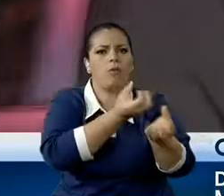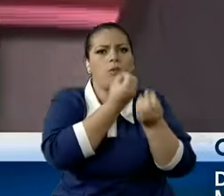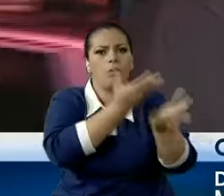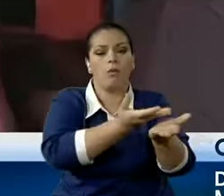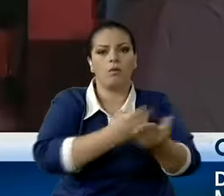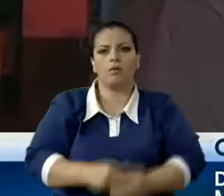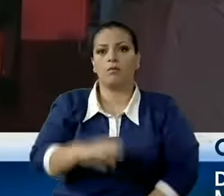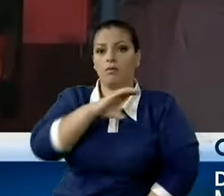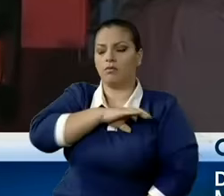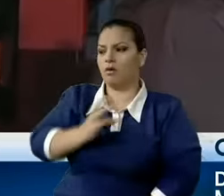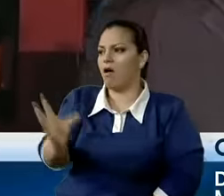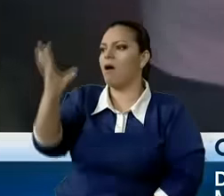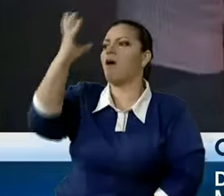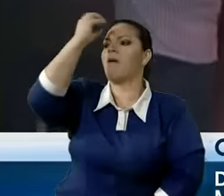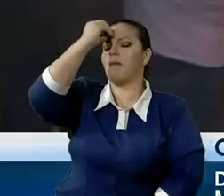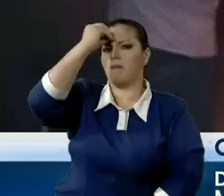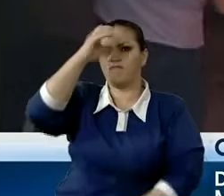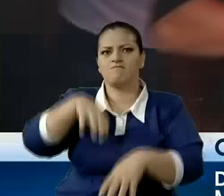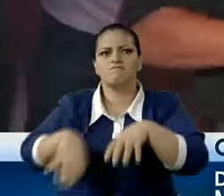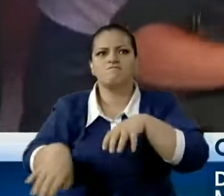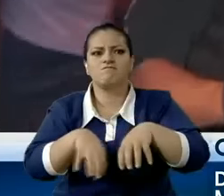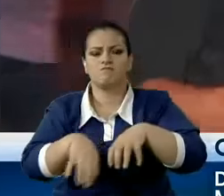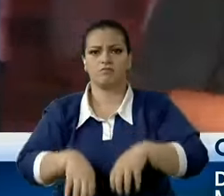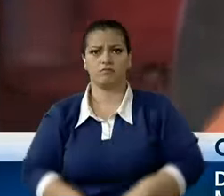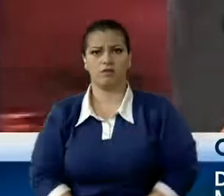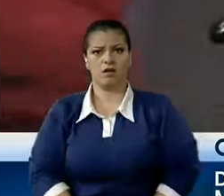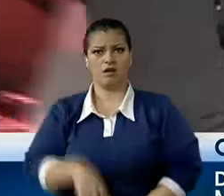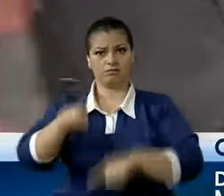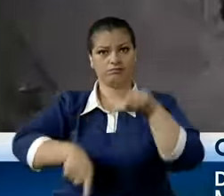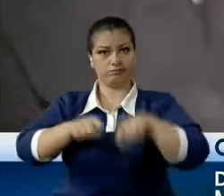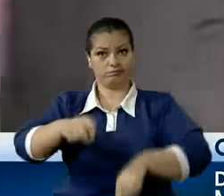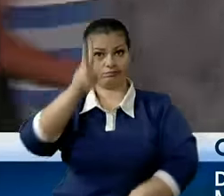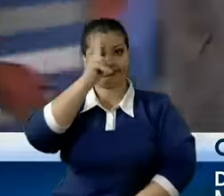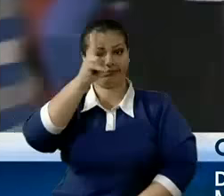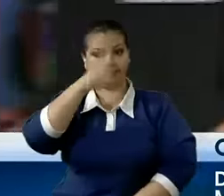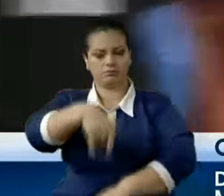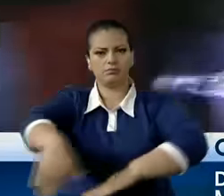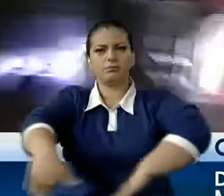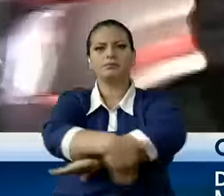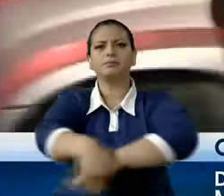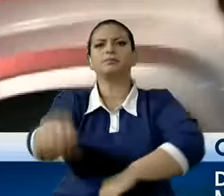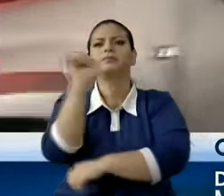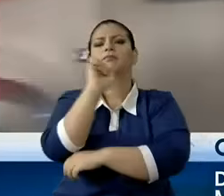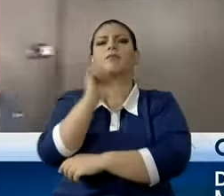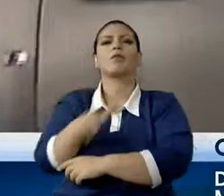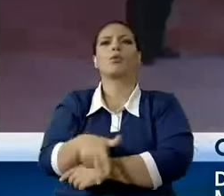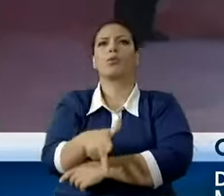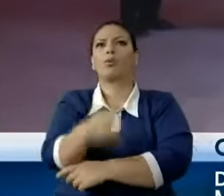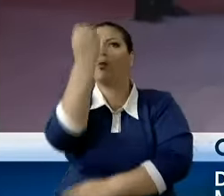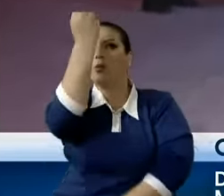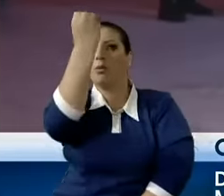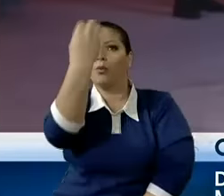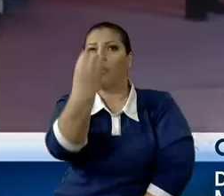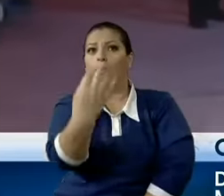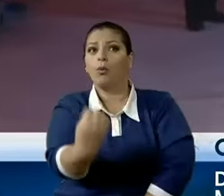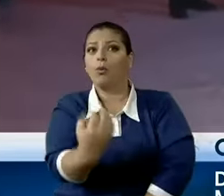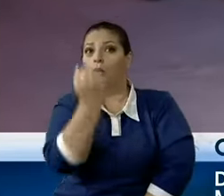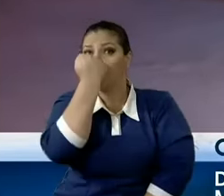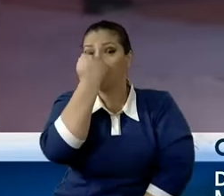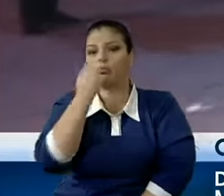de vehículos y esperando la luz roja del semáforo, eran víctimas del cometimiento de asaltos a mano armada, así como a transeúntes